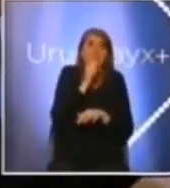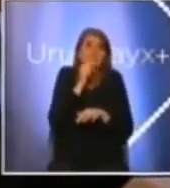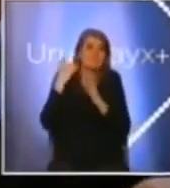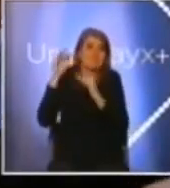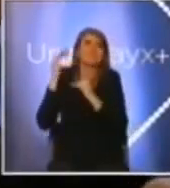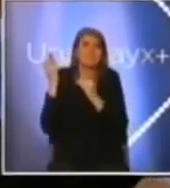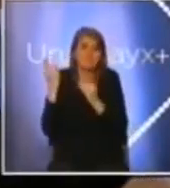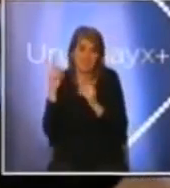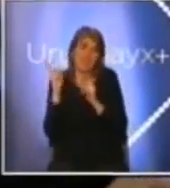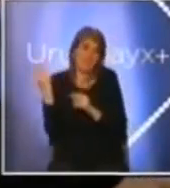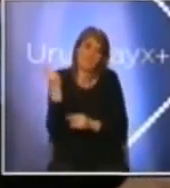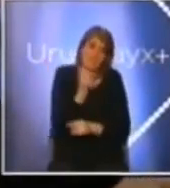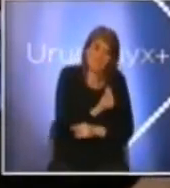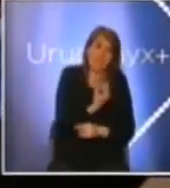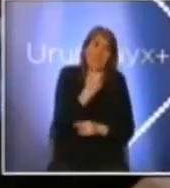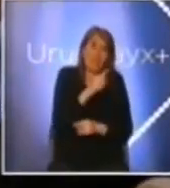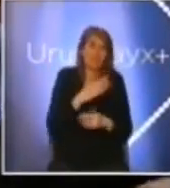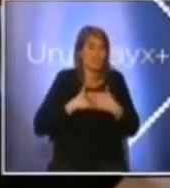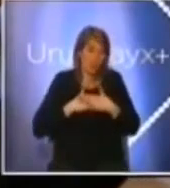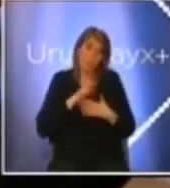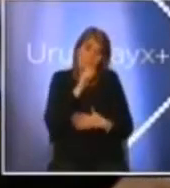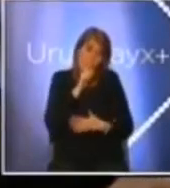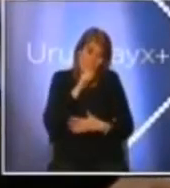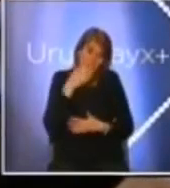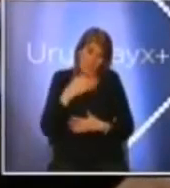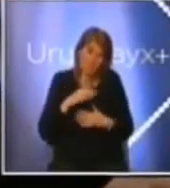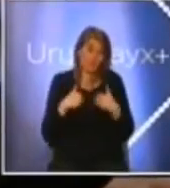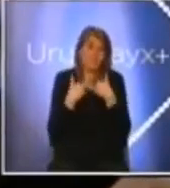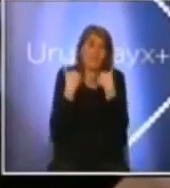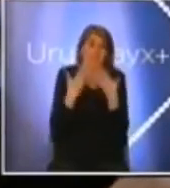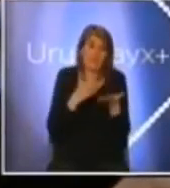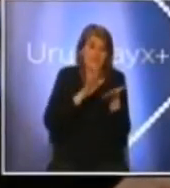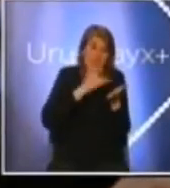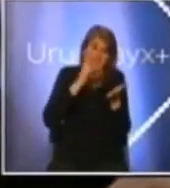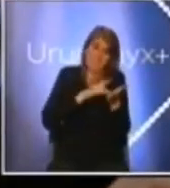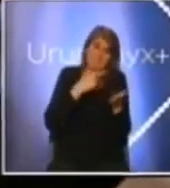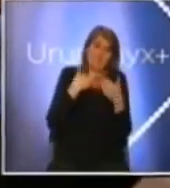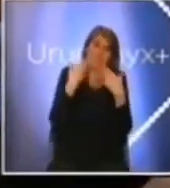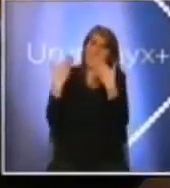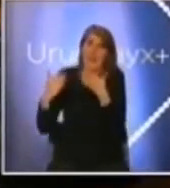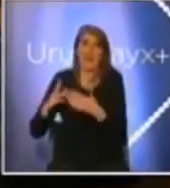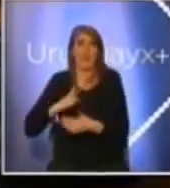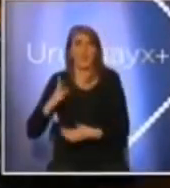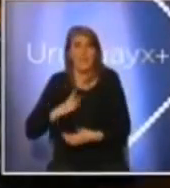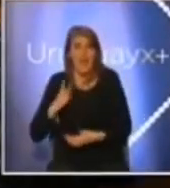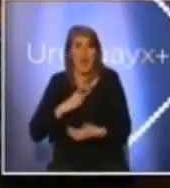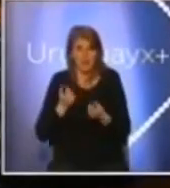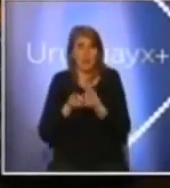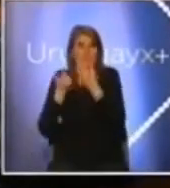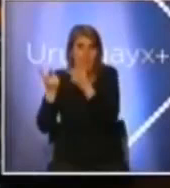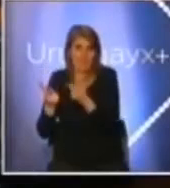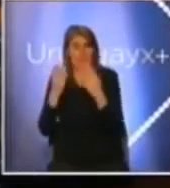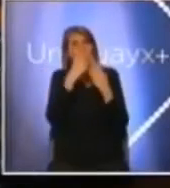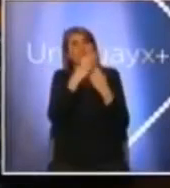Por lo tanto, se entregará, como dijimos ya, una tableta a cada jubilado que tendrá precargada un software